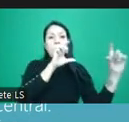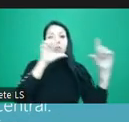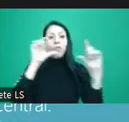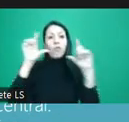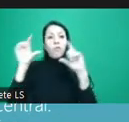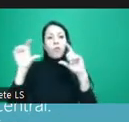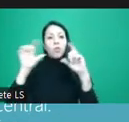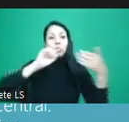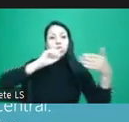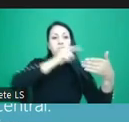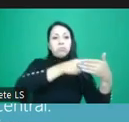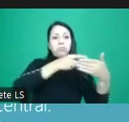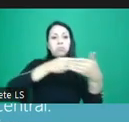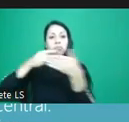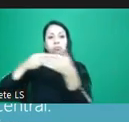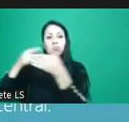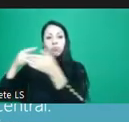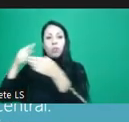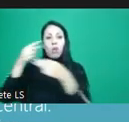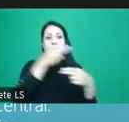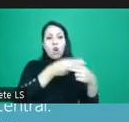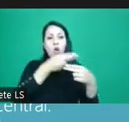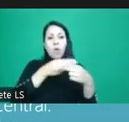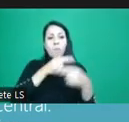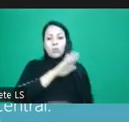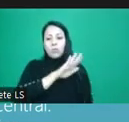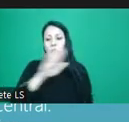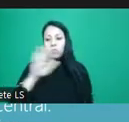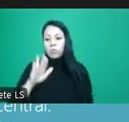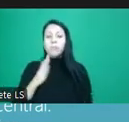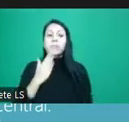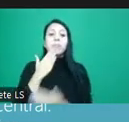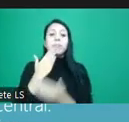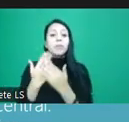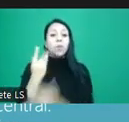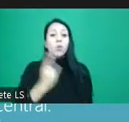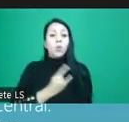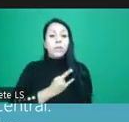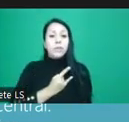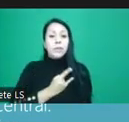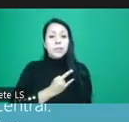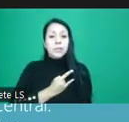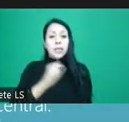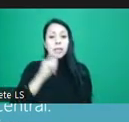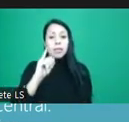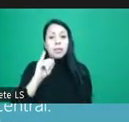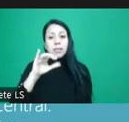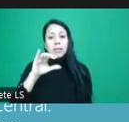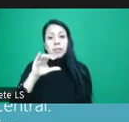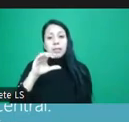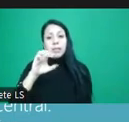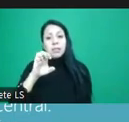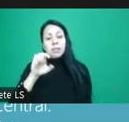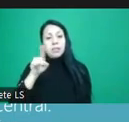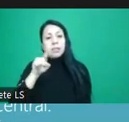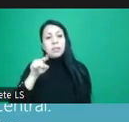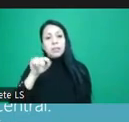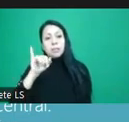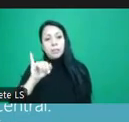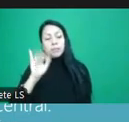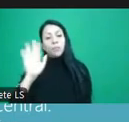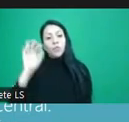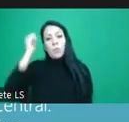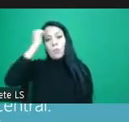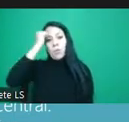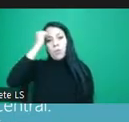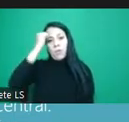dicho. Quiero agradecerle también a la Universidad ICESI, especialmente a la profe Diana Ortiz y a la maestría en